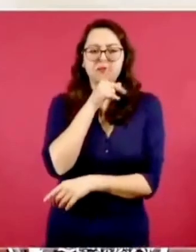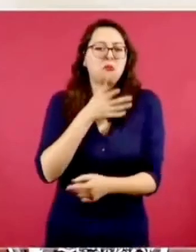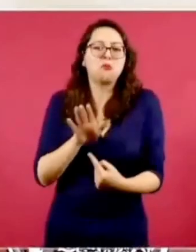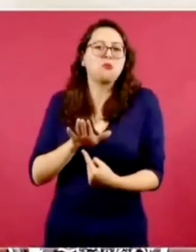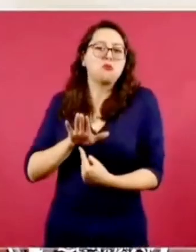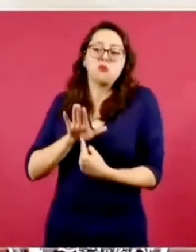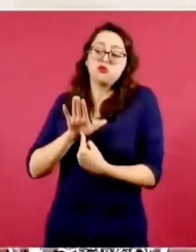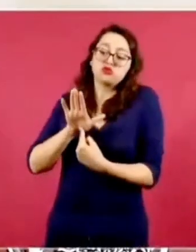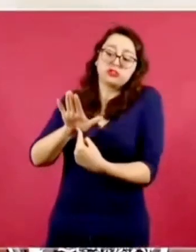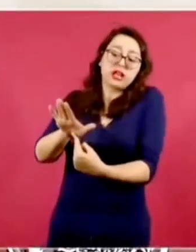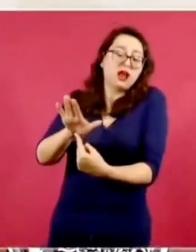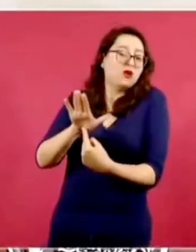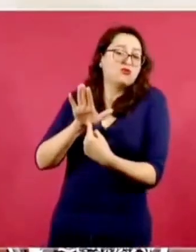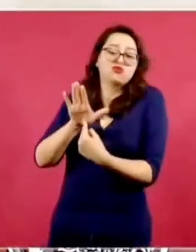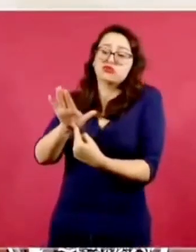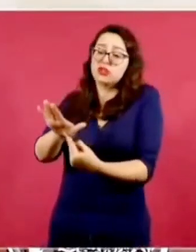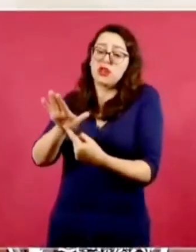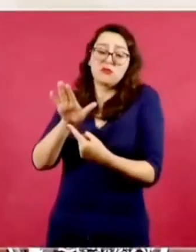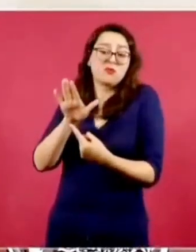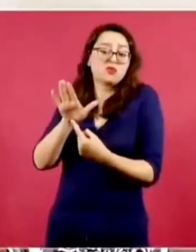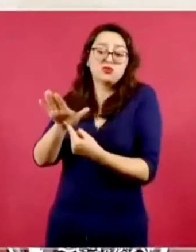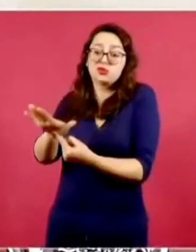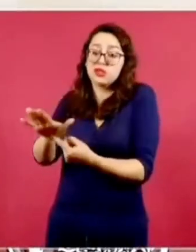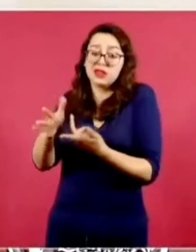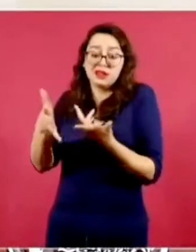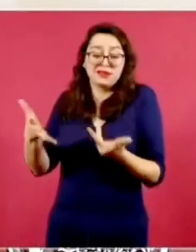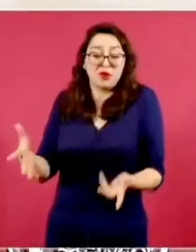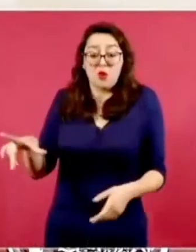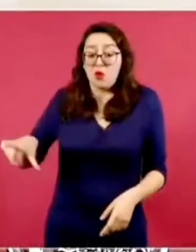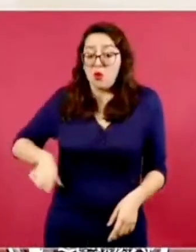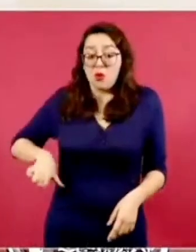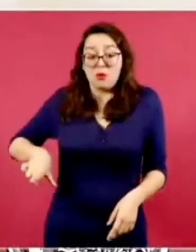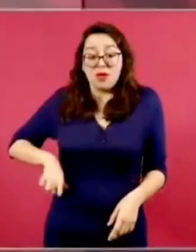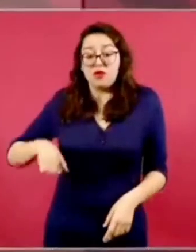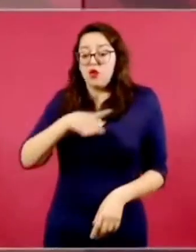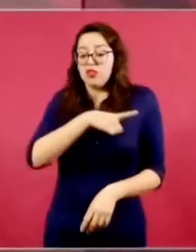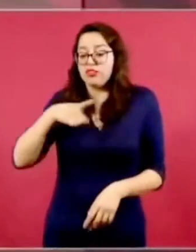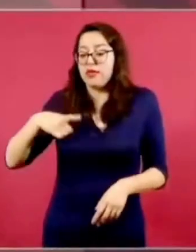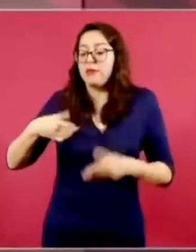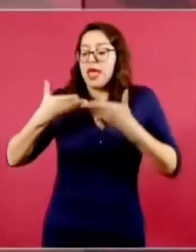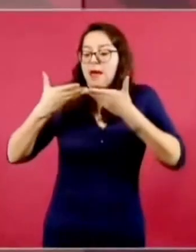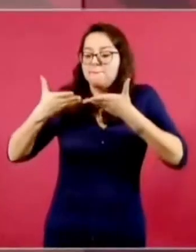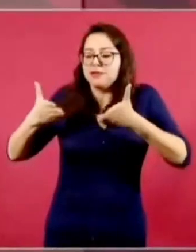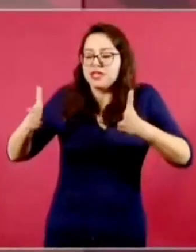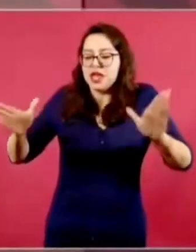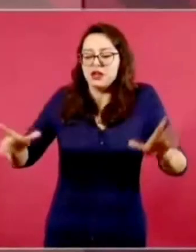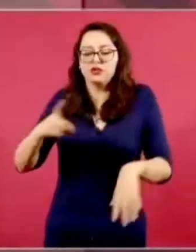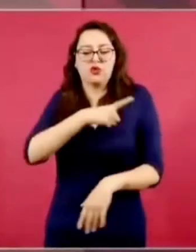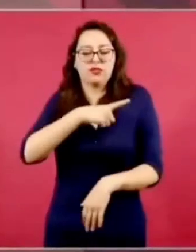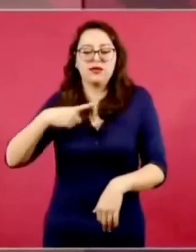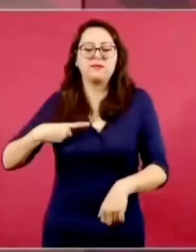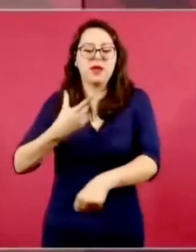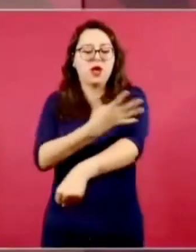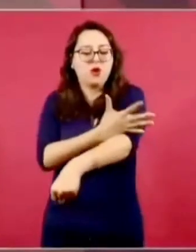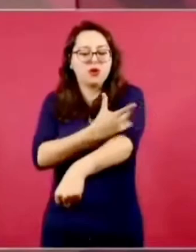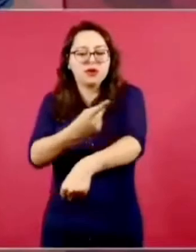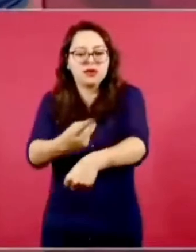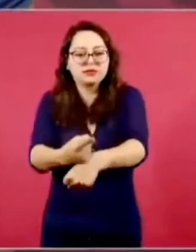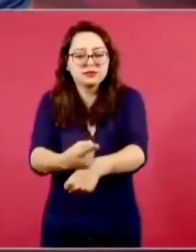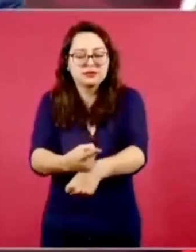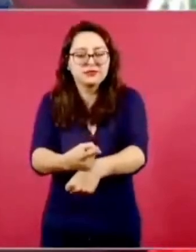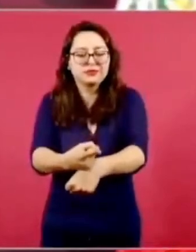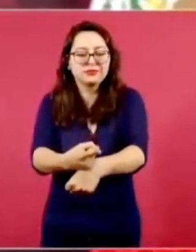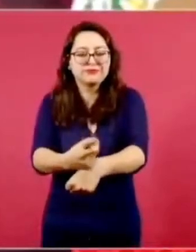Pero la vida pública tiene que ser cada vez más pública y tenemos que ser muy transparentes, porque una de las